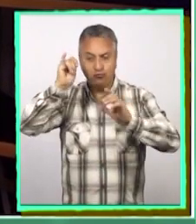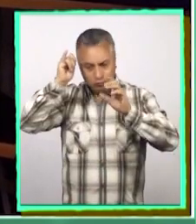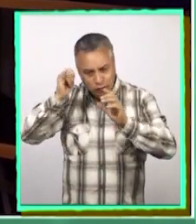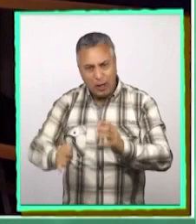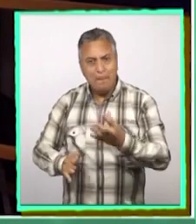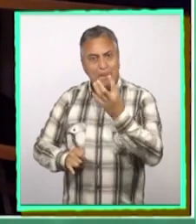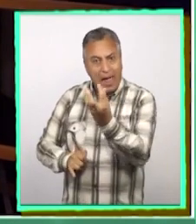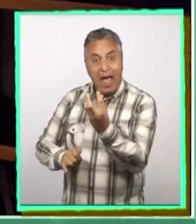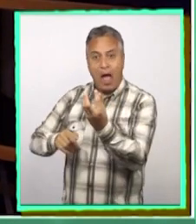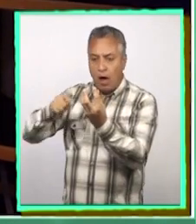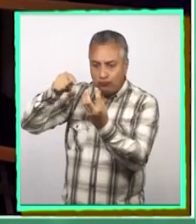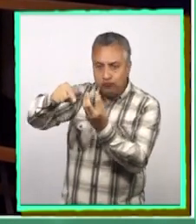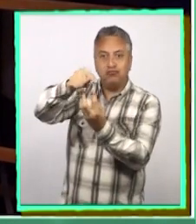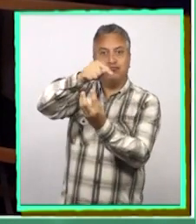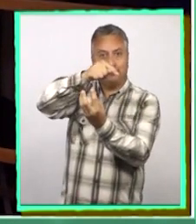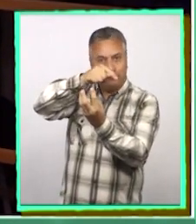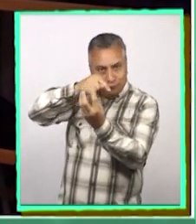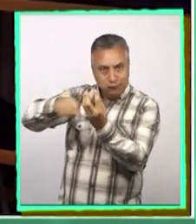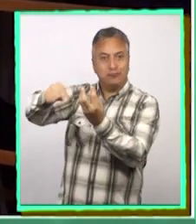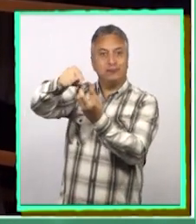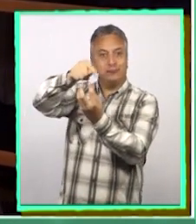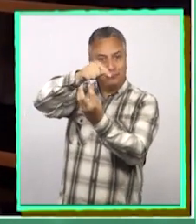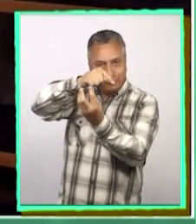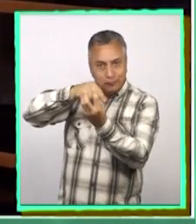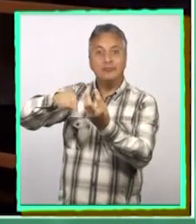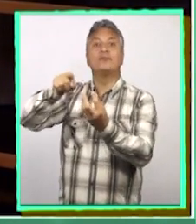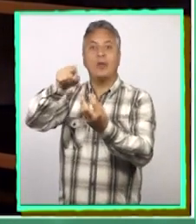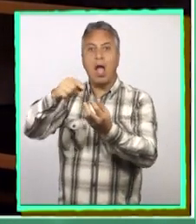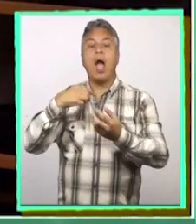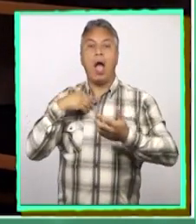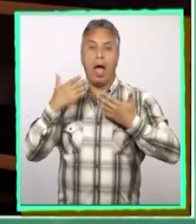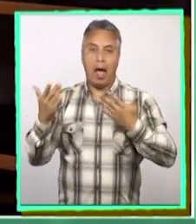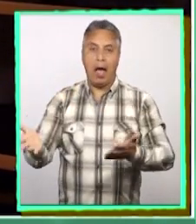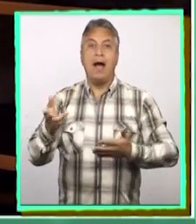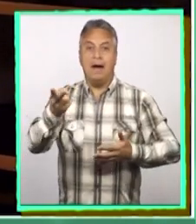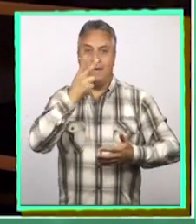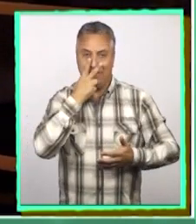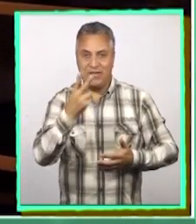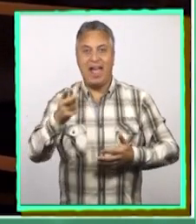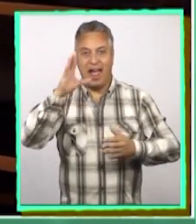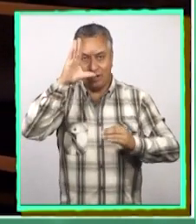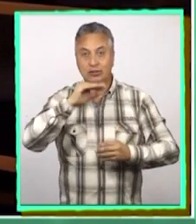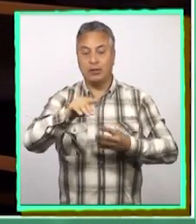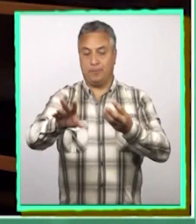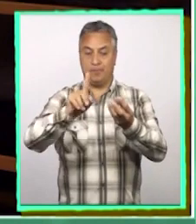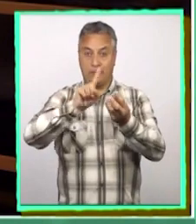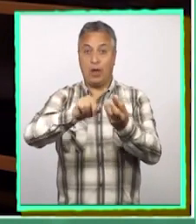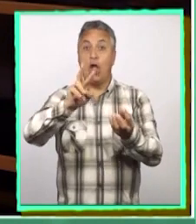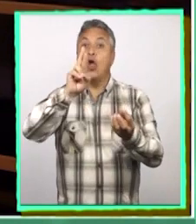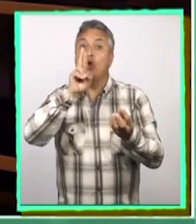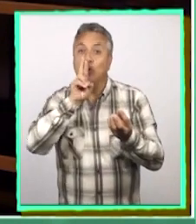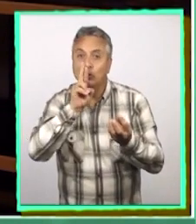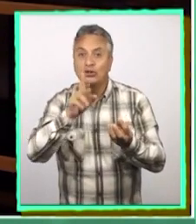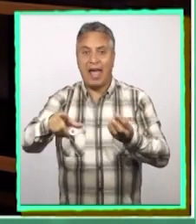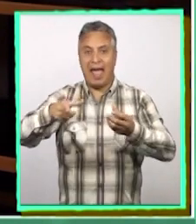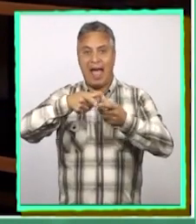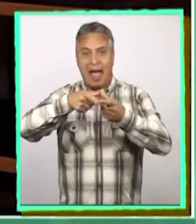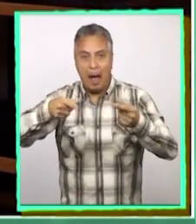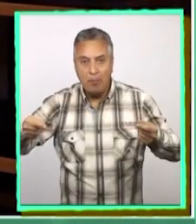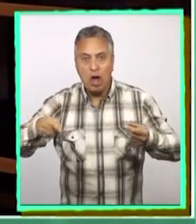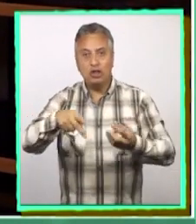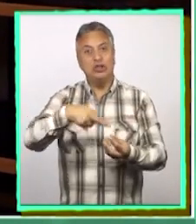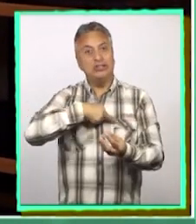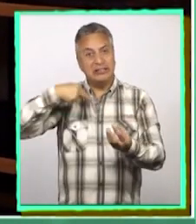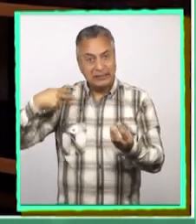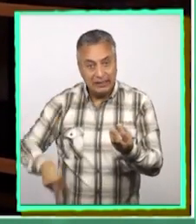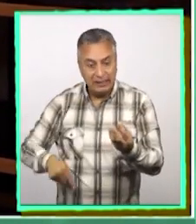girando alrededor de la Tierra y la podemos ver más cuando estamos de noche. O sea, estos países como Rusia, Japón, China y otros más que